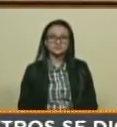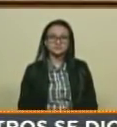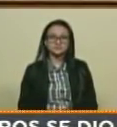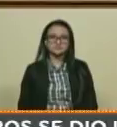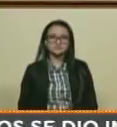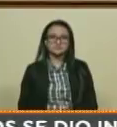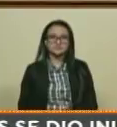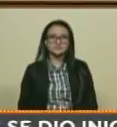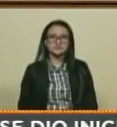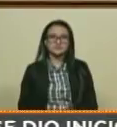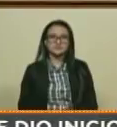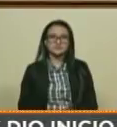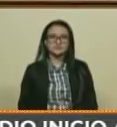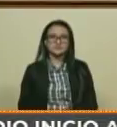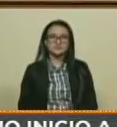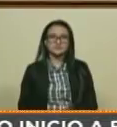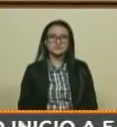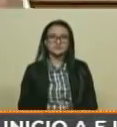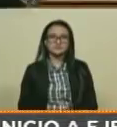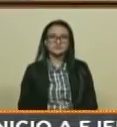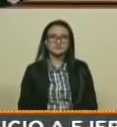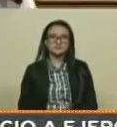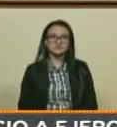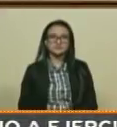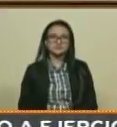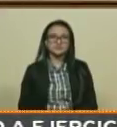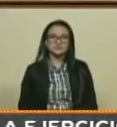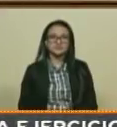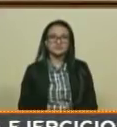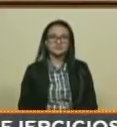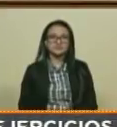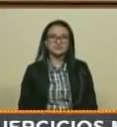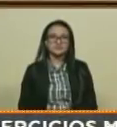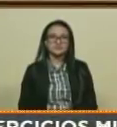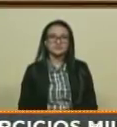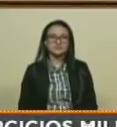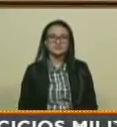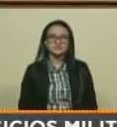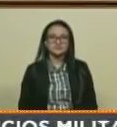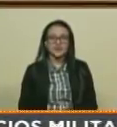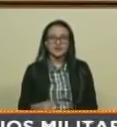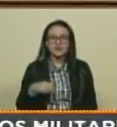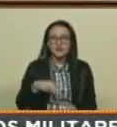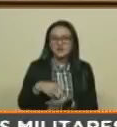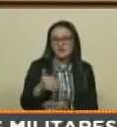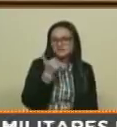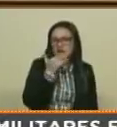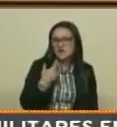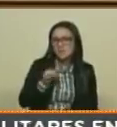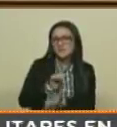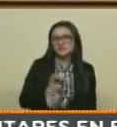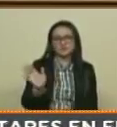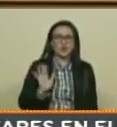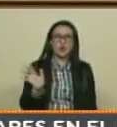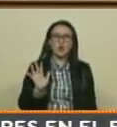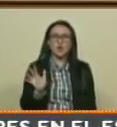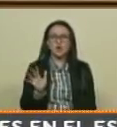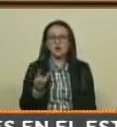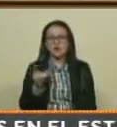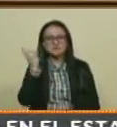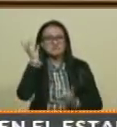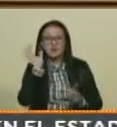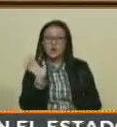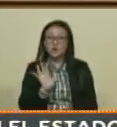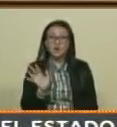no, que yo caminé y miré mal al capitán del tanquero y entonces por eso me metieron preso. No, amigo,